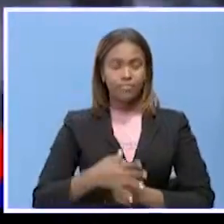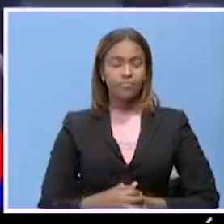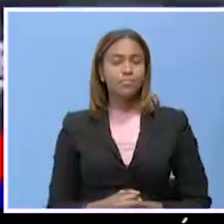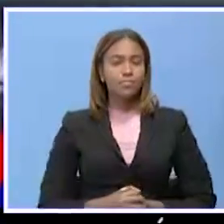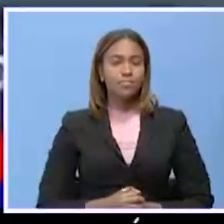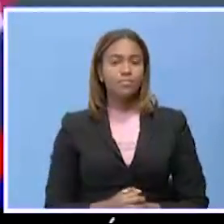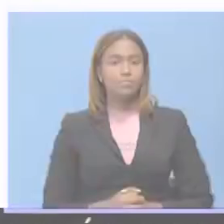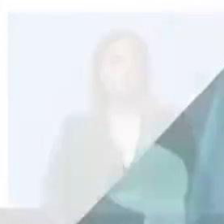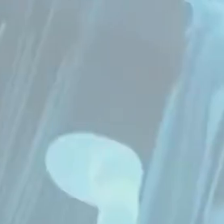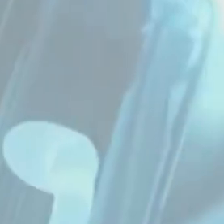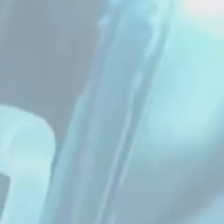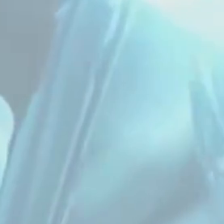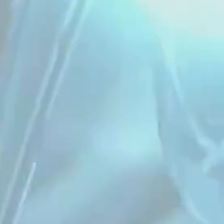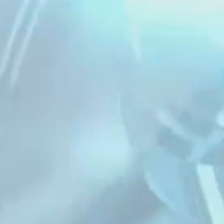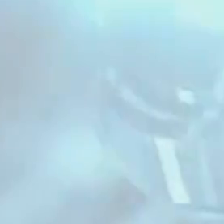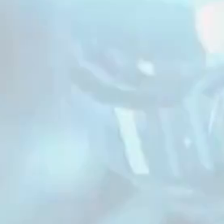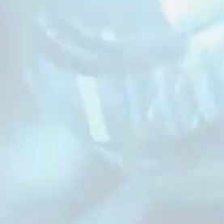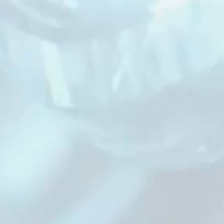Nibar.